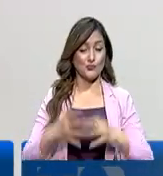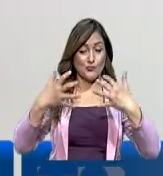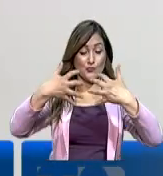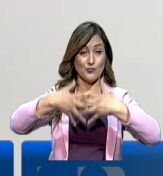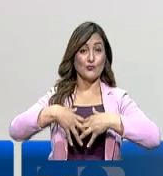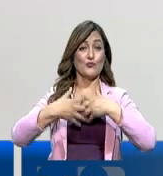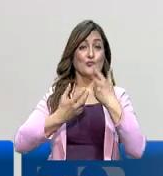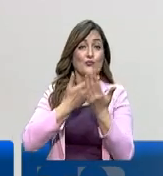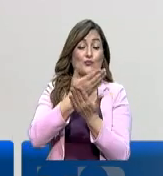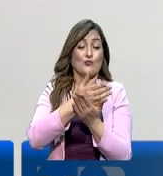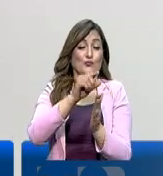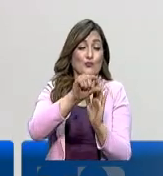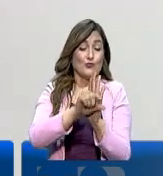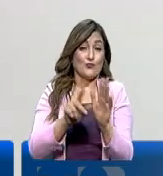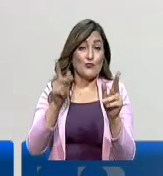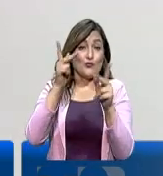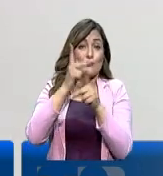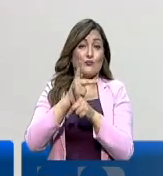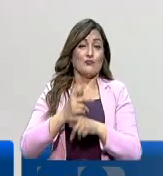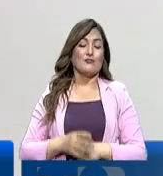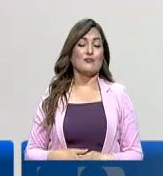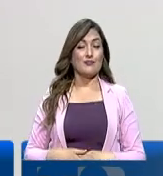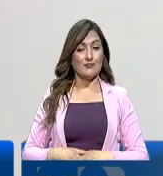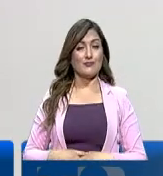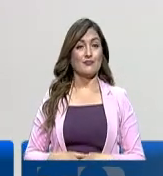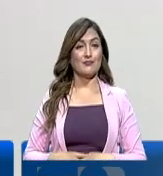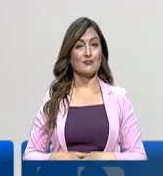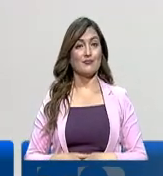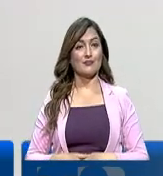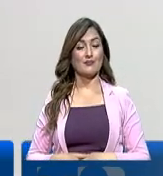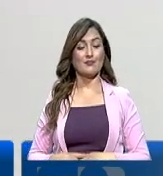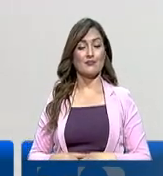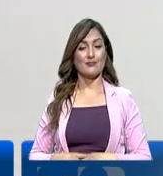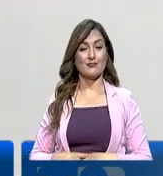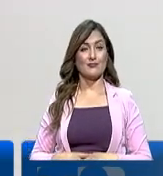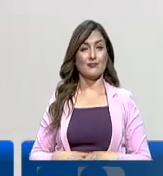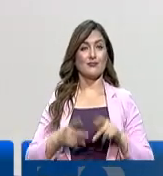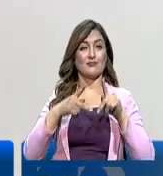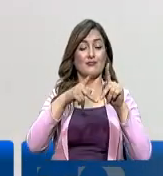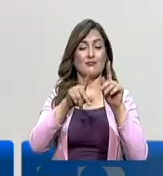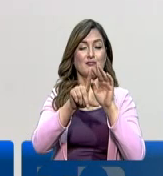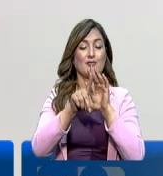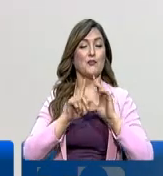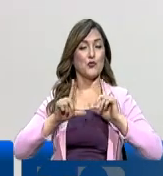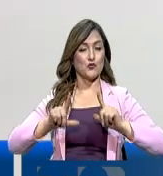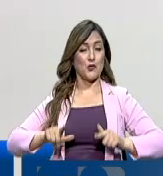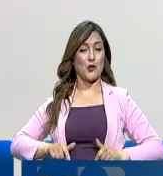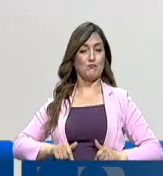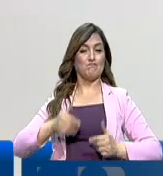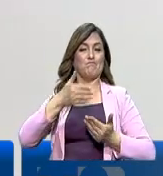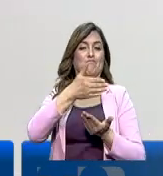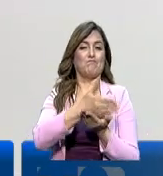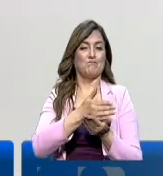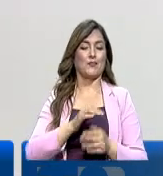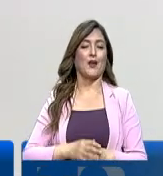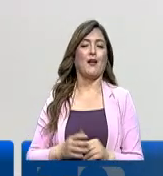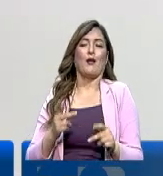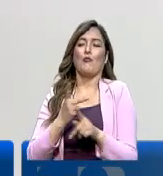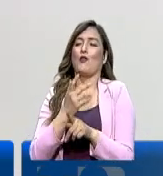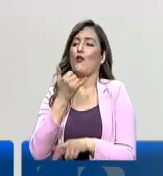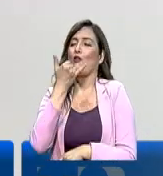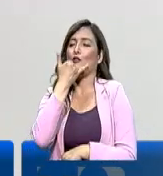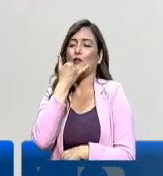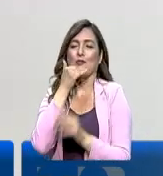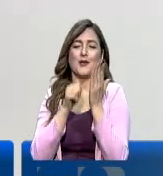ofrece el producto hay que suspenderle el registro sanitario el peor error que está cometiendo él